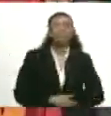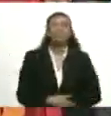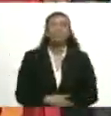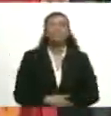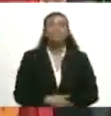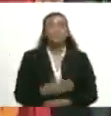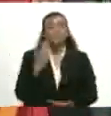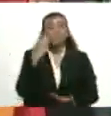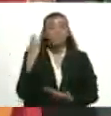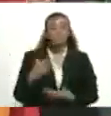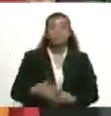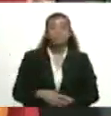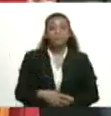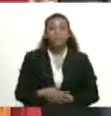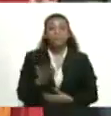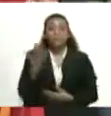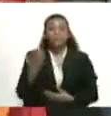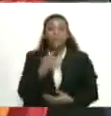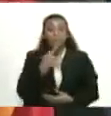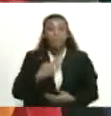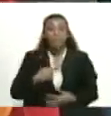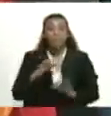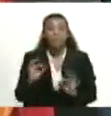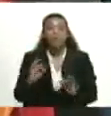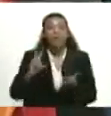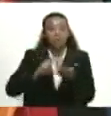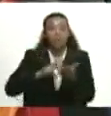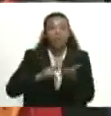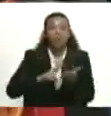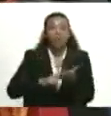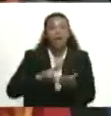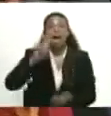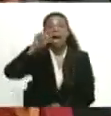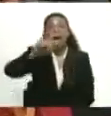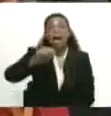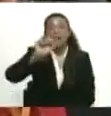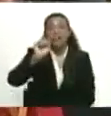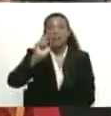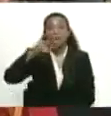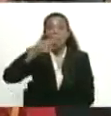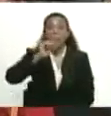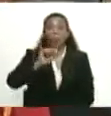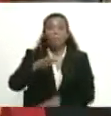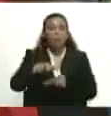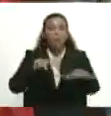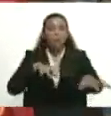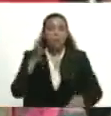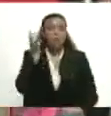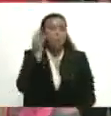Bueno, y es guerrero, porque ya, lo que sí es cierto, Naún, que yo casi no vi mujeres en la marcha.